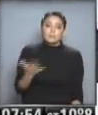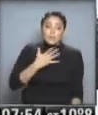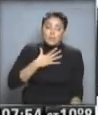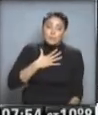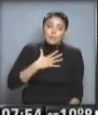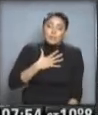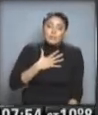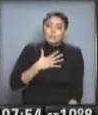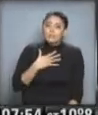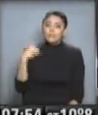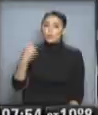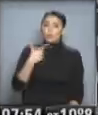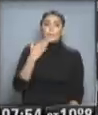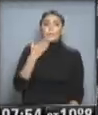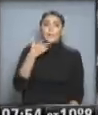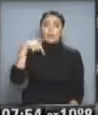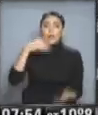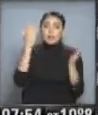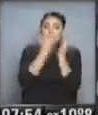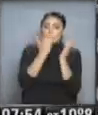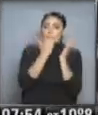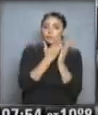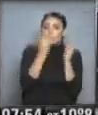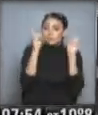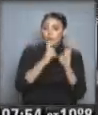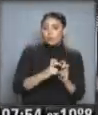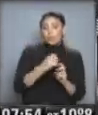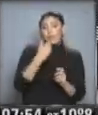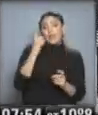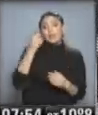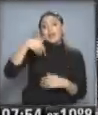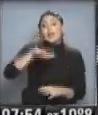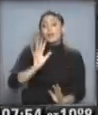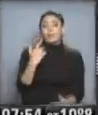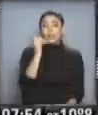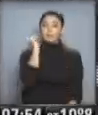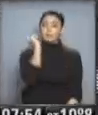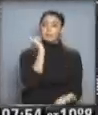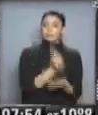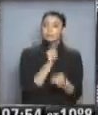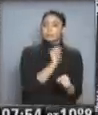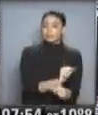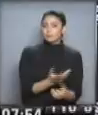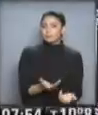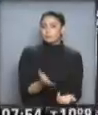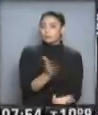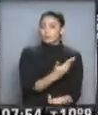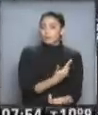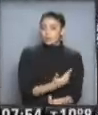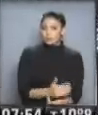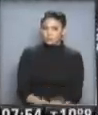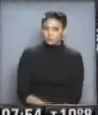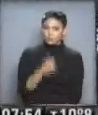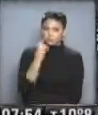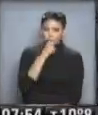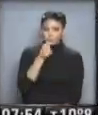mía, nosotros estamos pidiendo que se investigue solamente y bueno, y algún día poderlos condenarlos a todos, ¿no? A